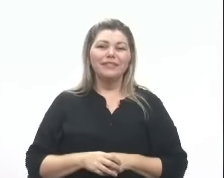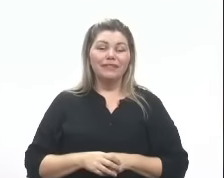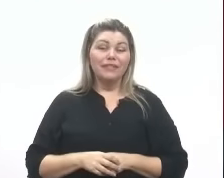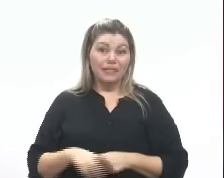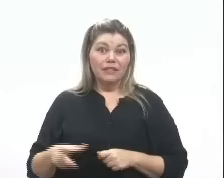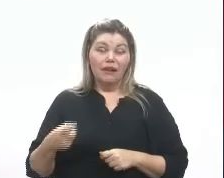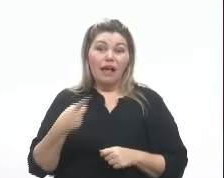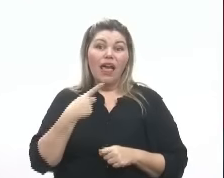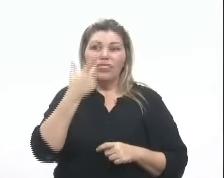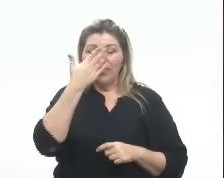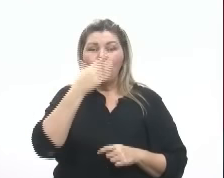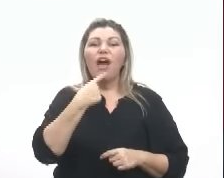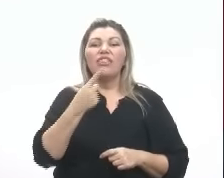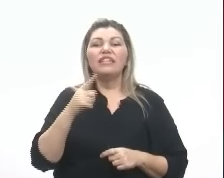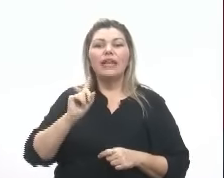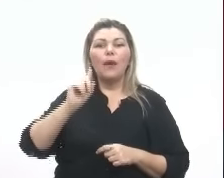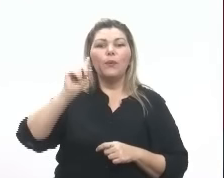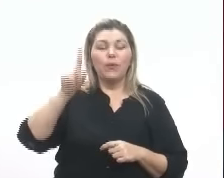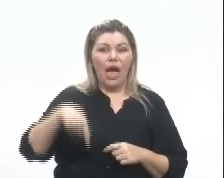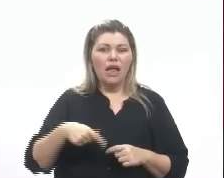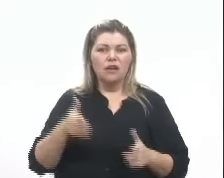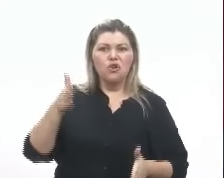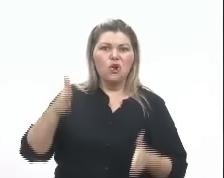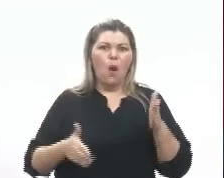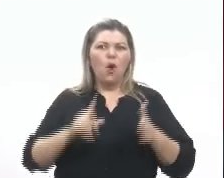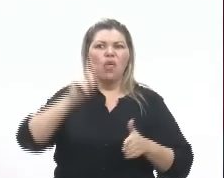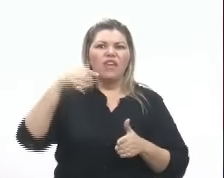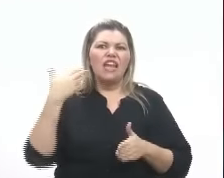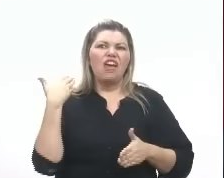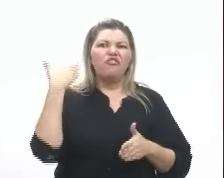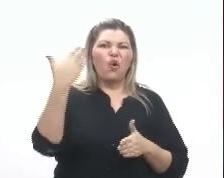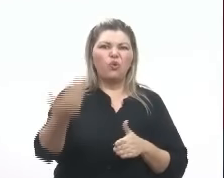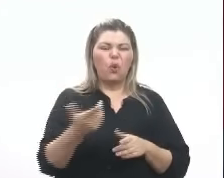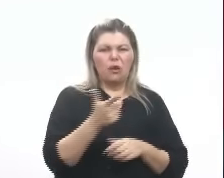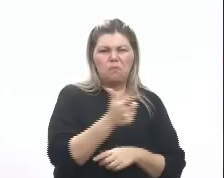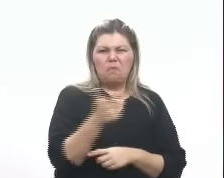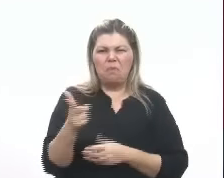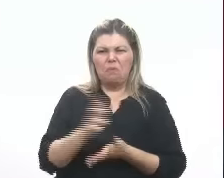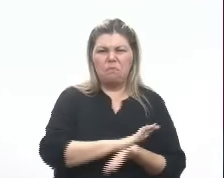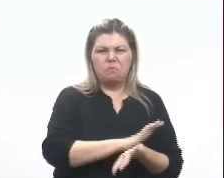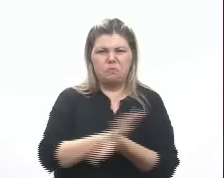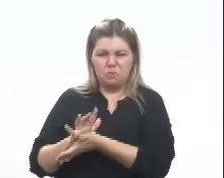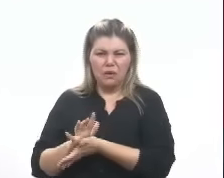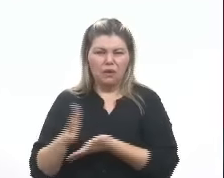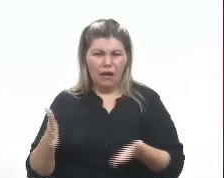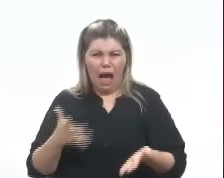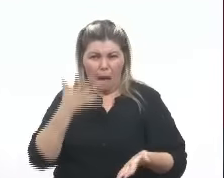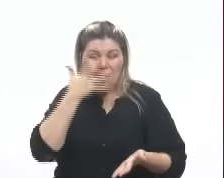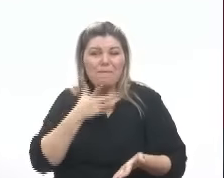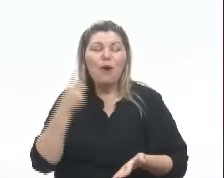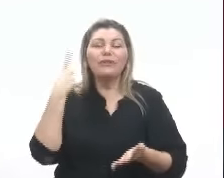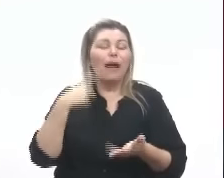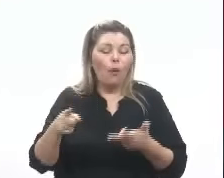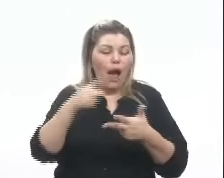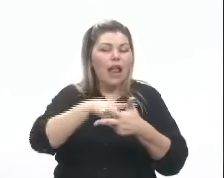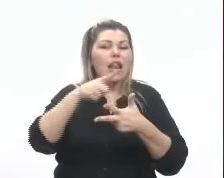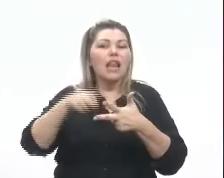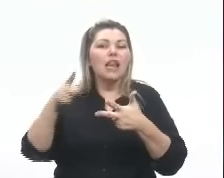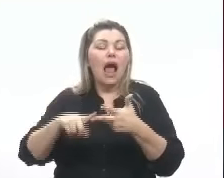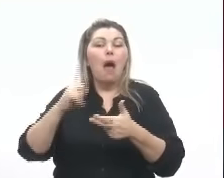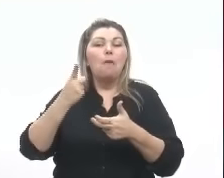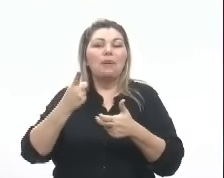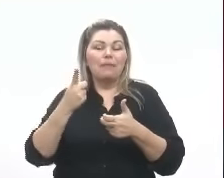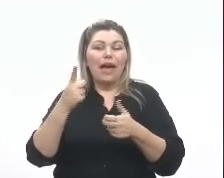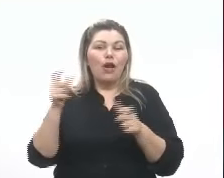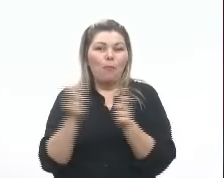Después dice que es Terminator. Pero me gustaría que le cuenten cómo terminan las tres versiones de Terminator. El primero termina con la cabeza aplastada en